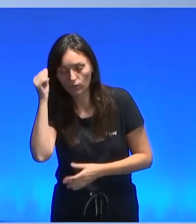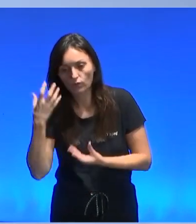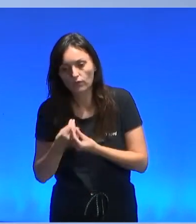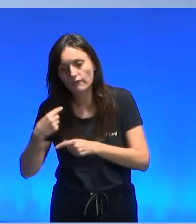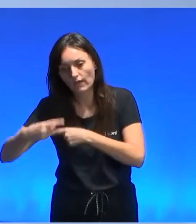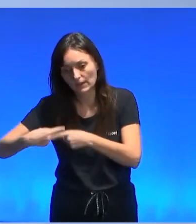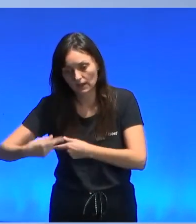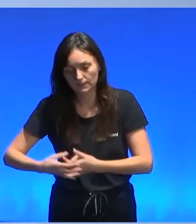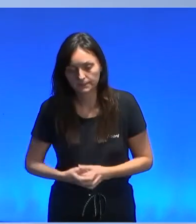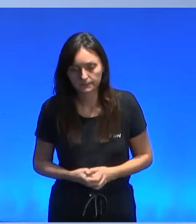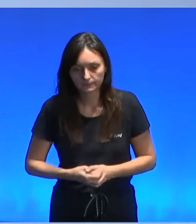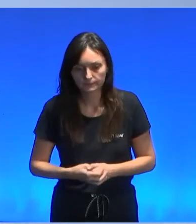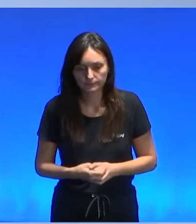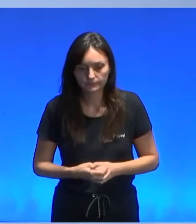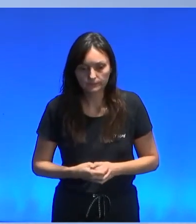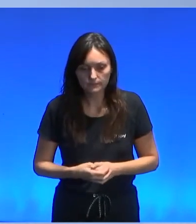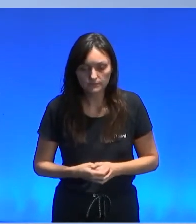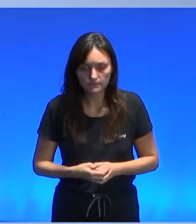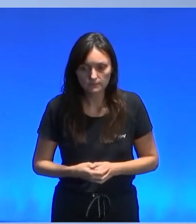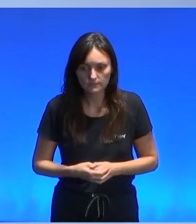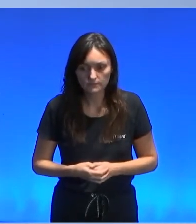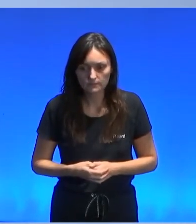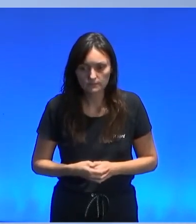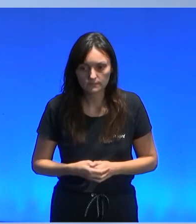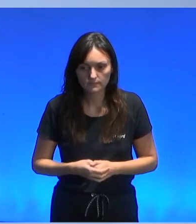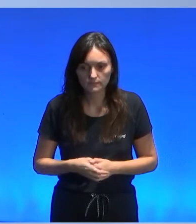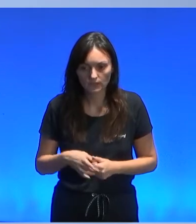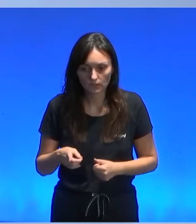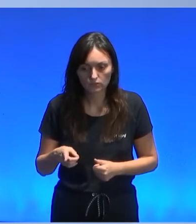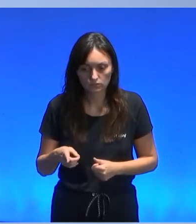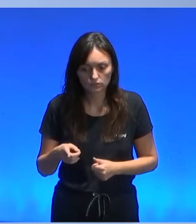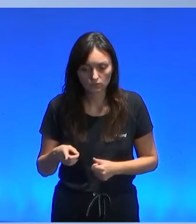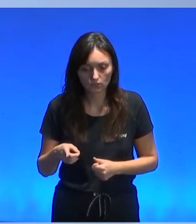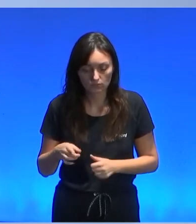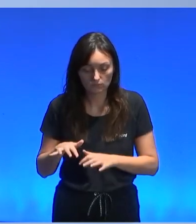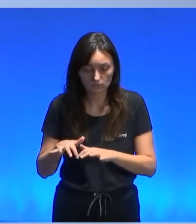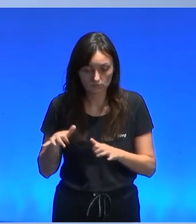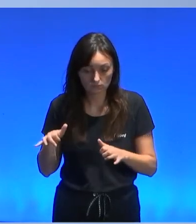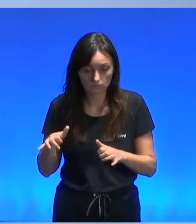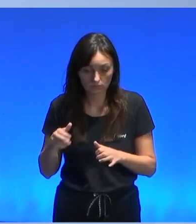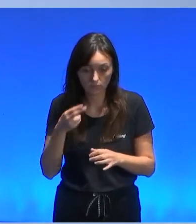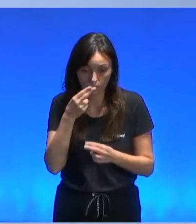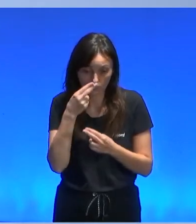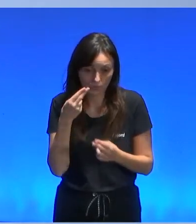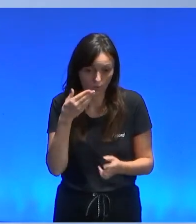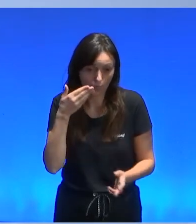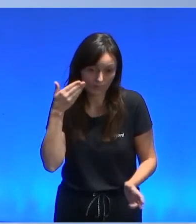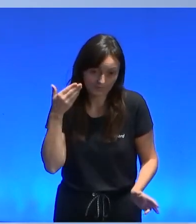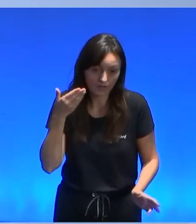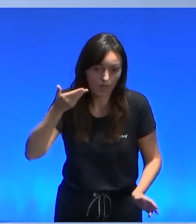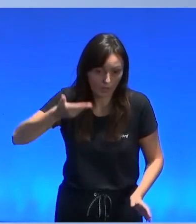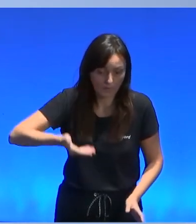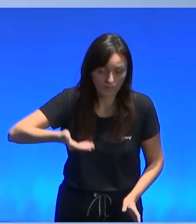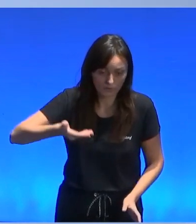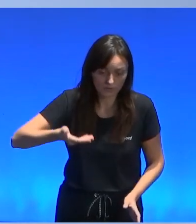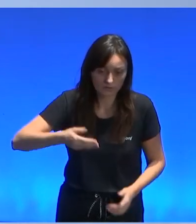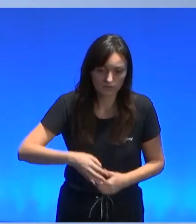las familias. Por lo cual es un público privilegiado,